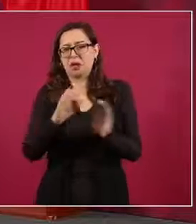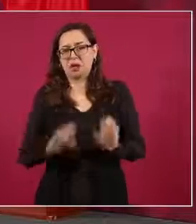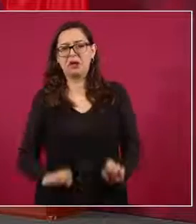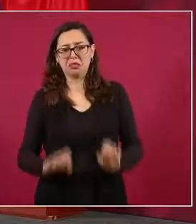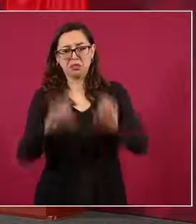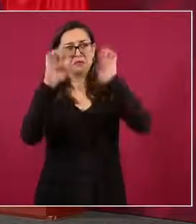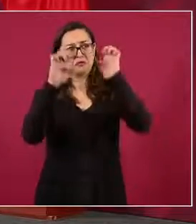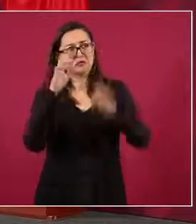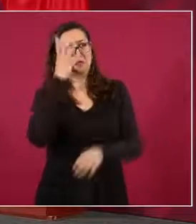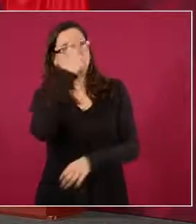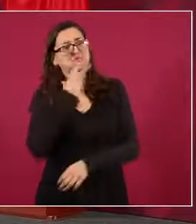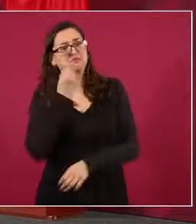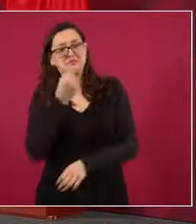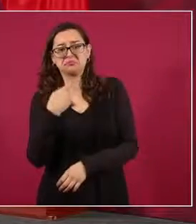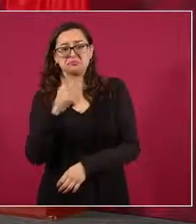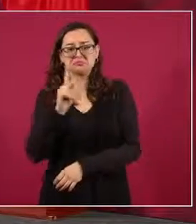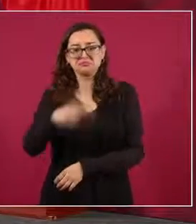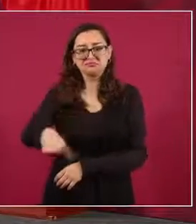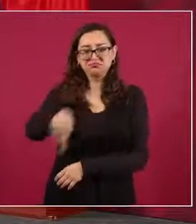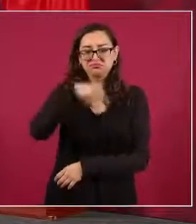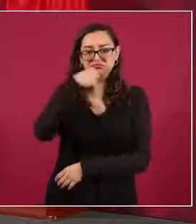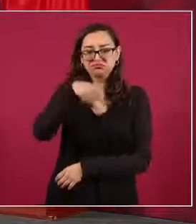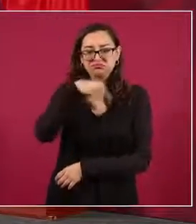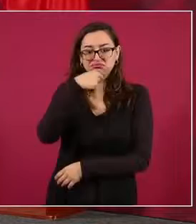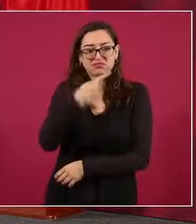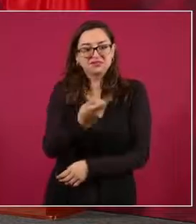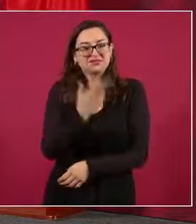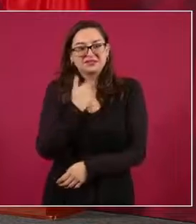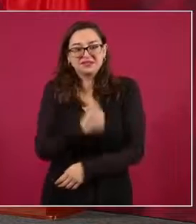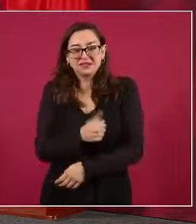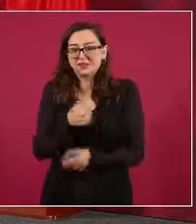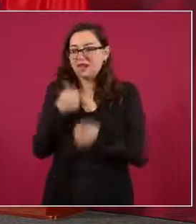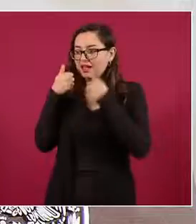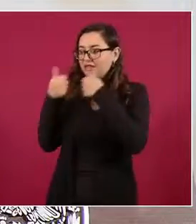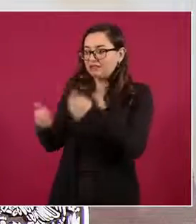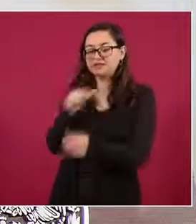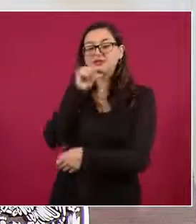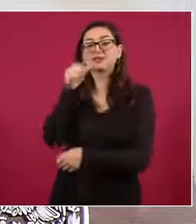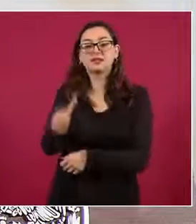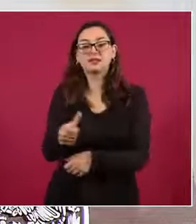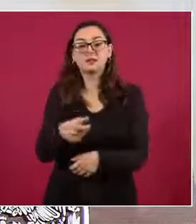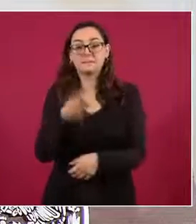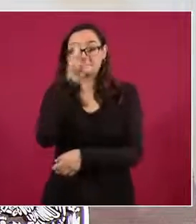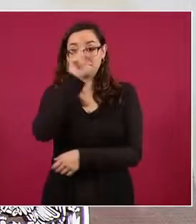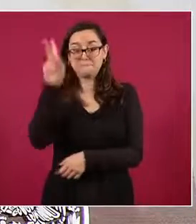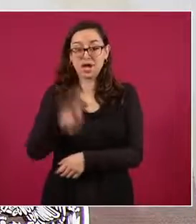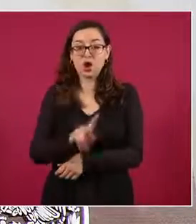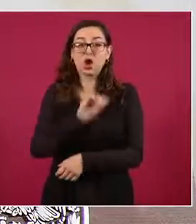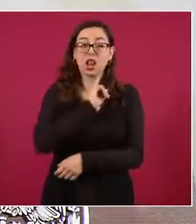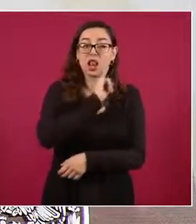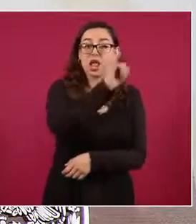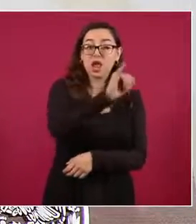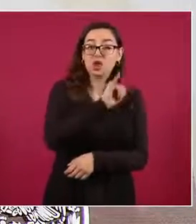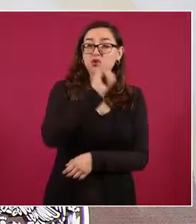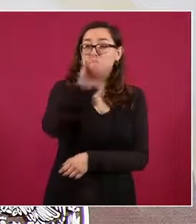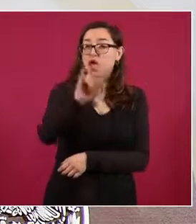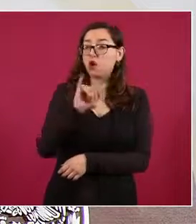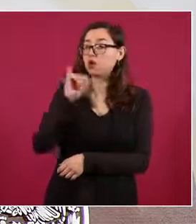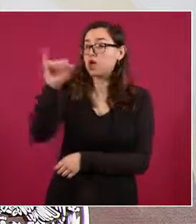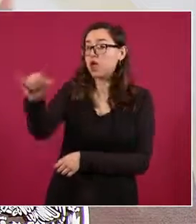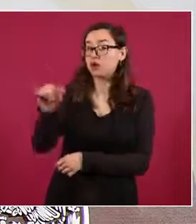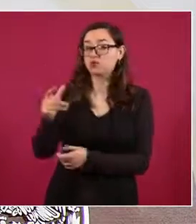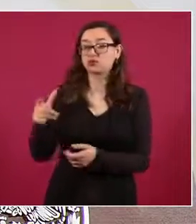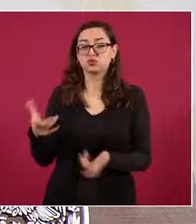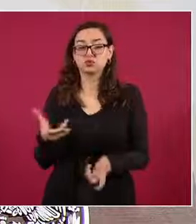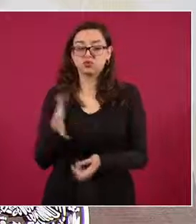las personas, y sobre todo en los hospitales más lejanos, los que están más apartados, en zonas remotas, en áreas rurales. Estamos hablando